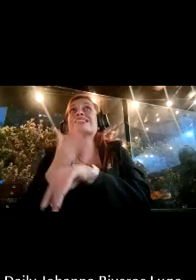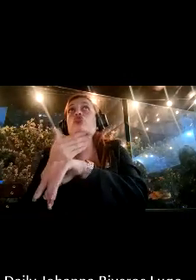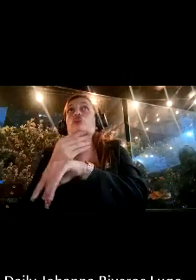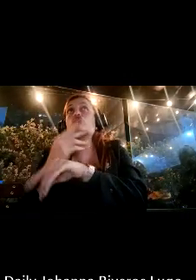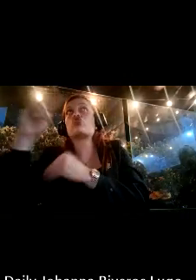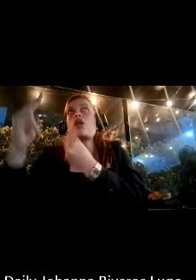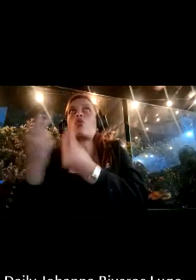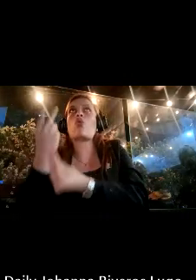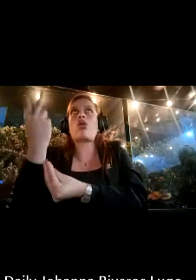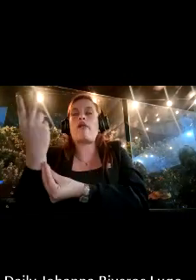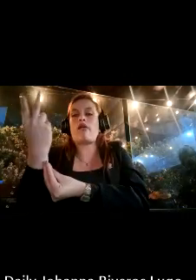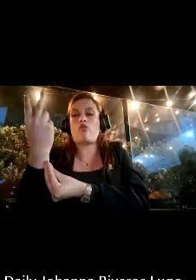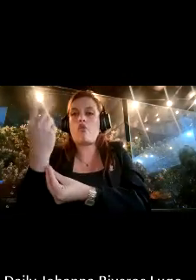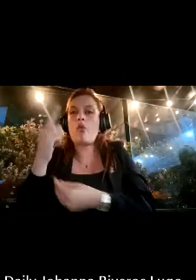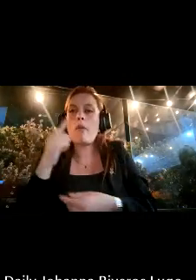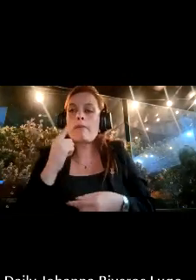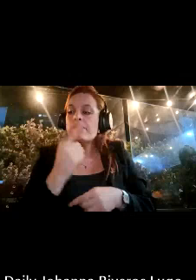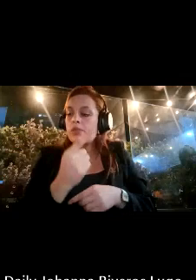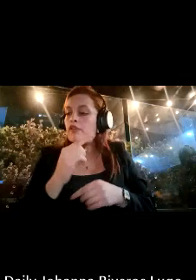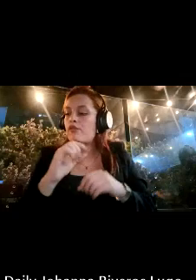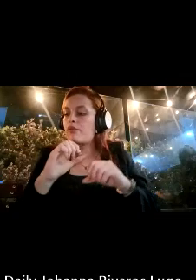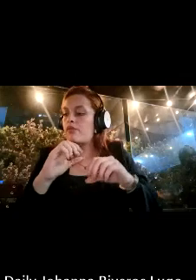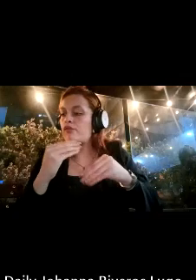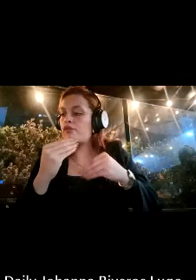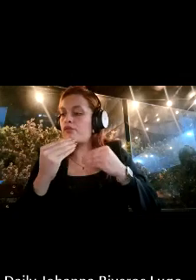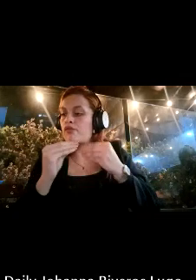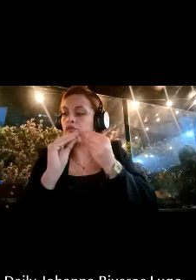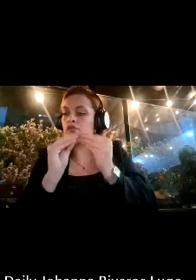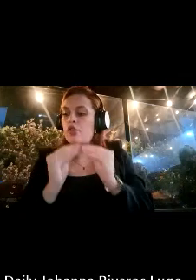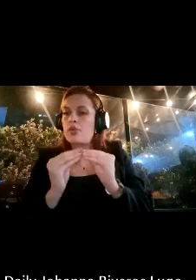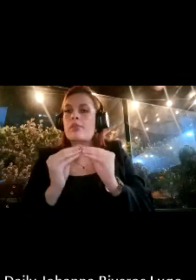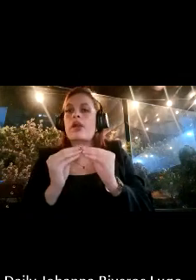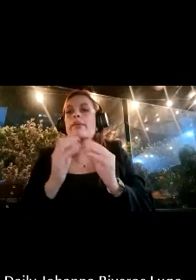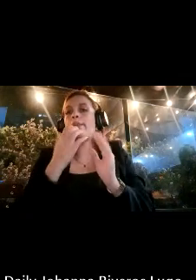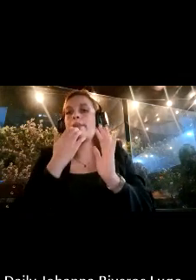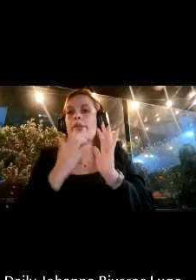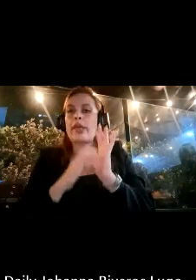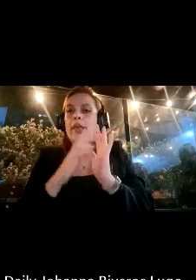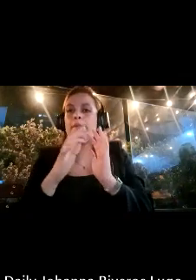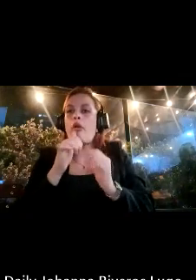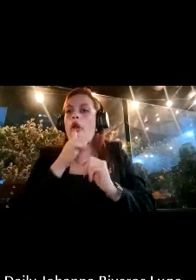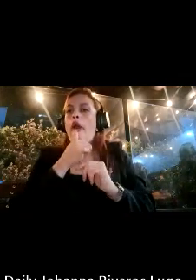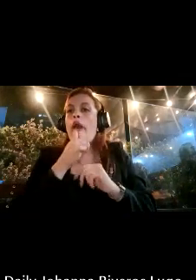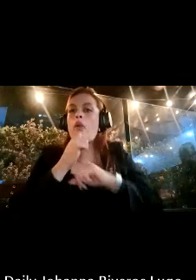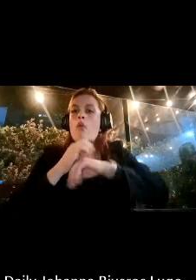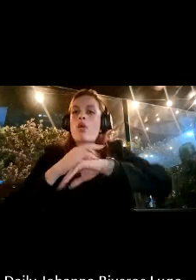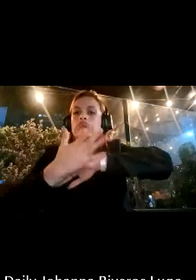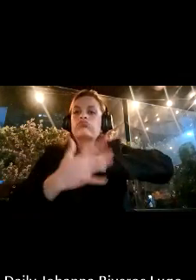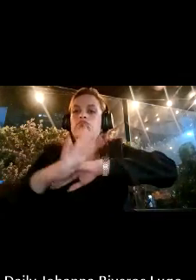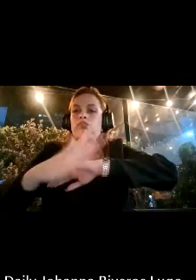transmite por otra superficie, por otro medio, como por ejemplo el agua, ya cambia la